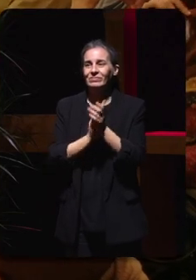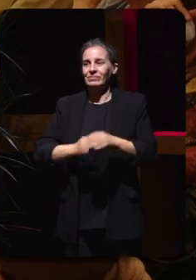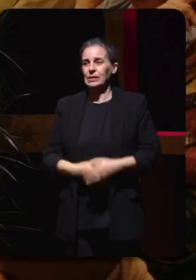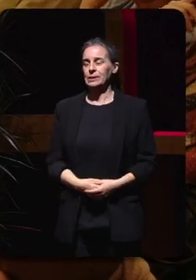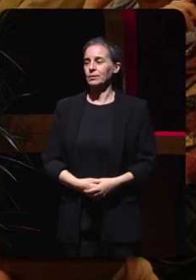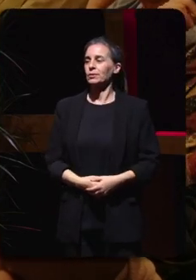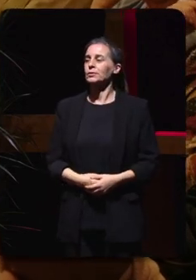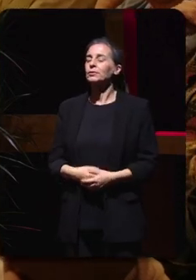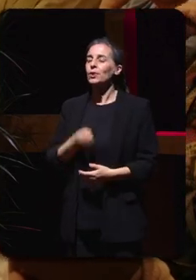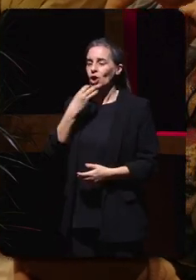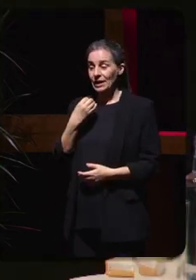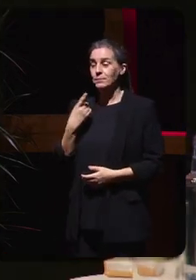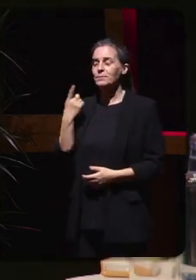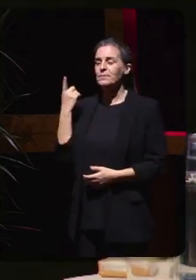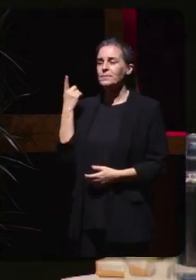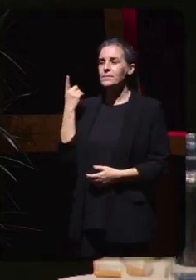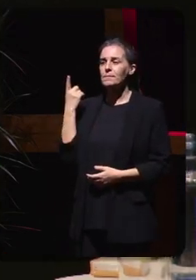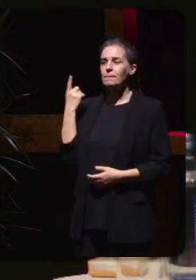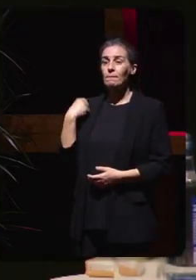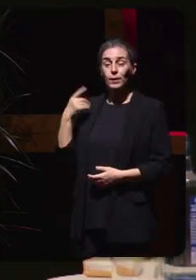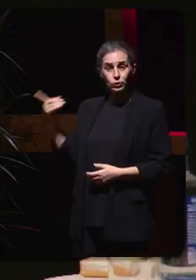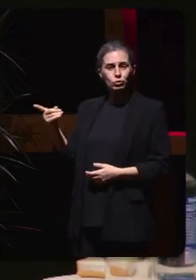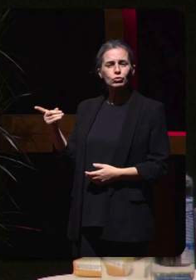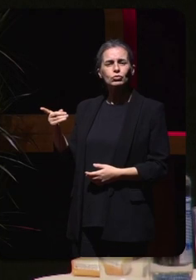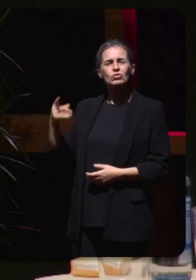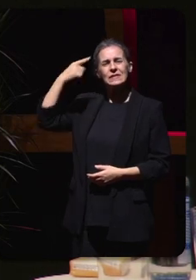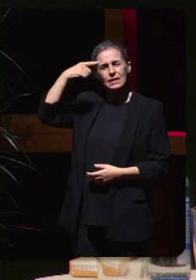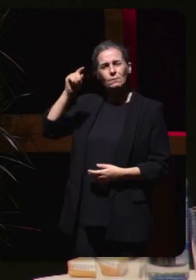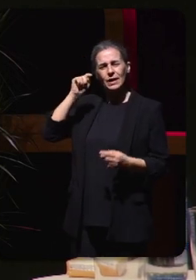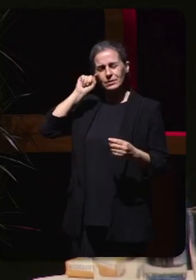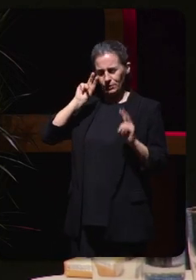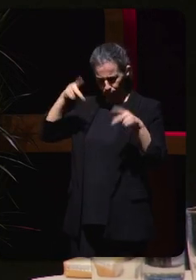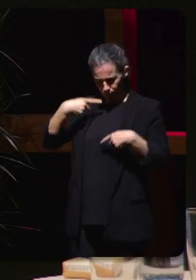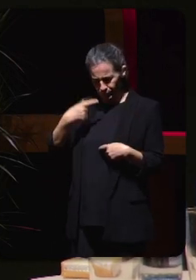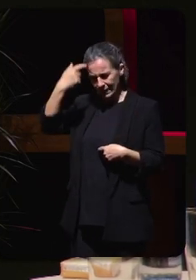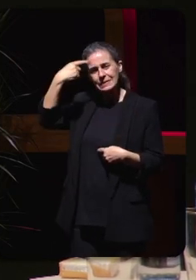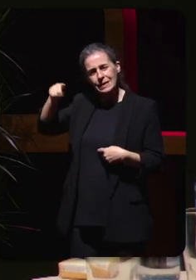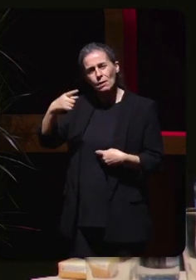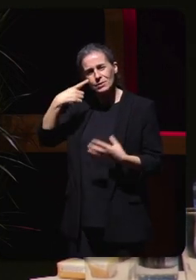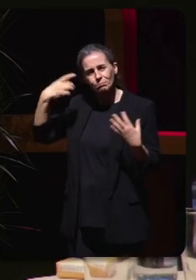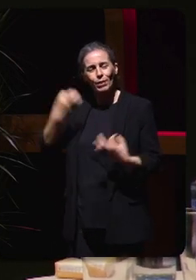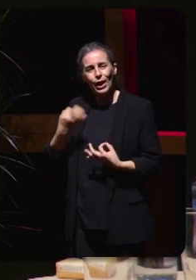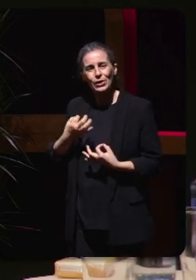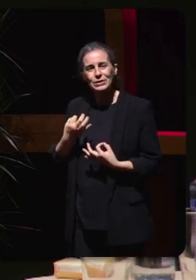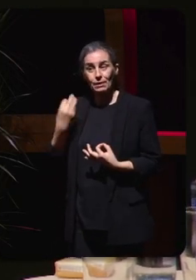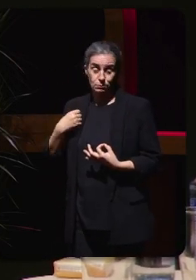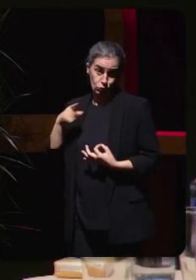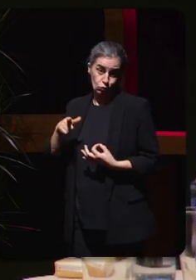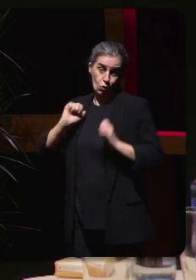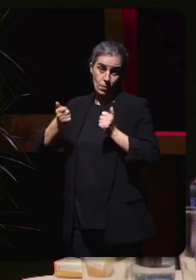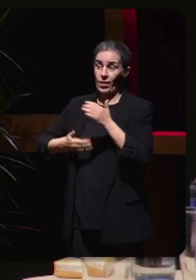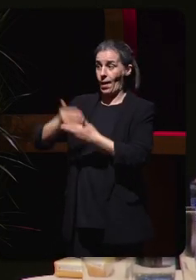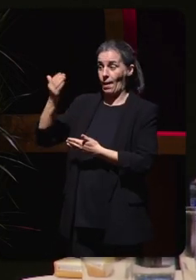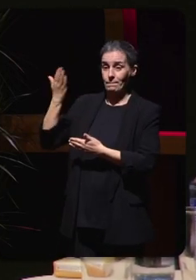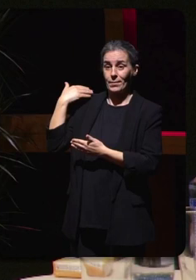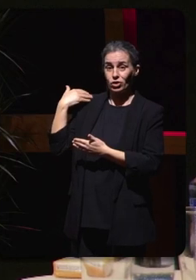Rosa, ¿tú tenías esta conciencia de ti misma como persona peligrosa desde que ejerces el periodismo, desde